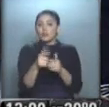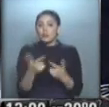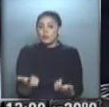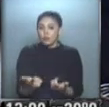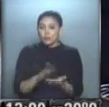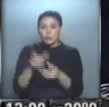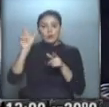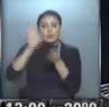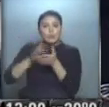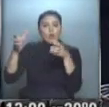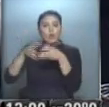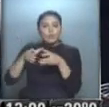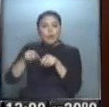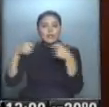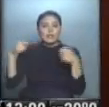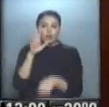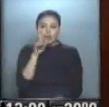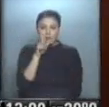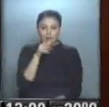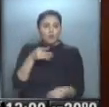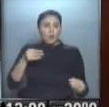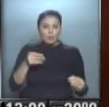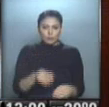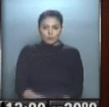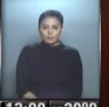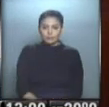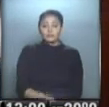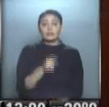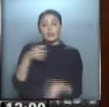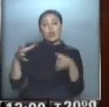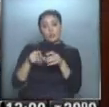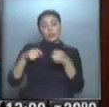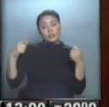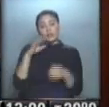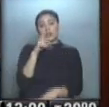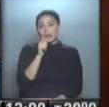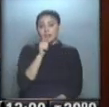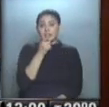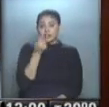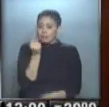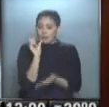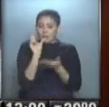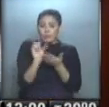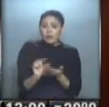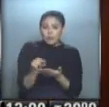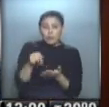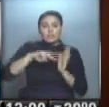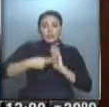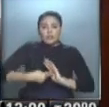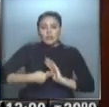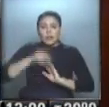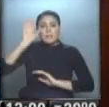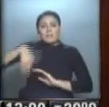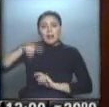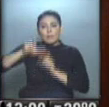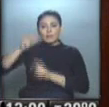la desinversión impuesta al Grupo Clarín? La desinversión en el Grupo Clarín implica menor cantidad de